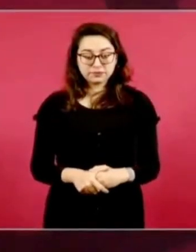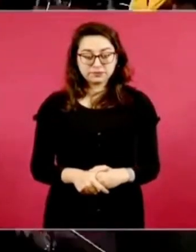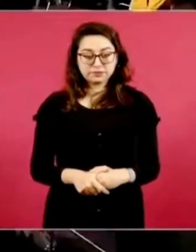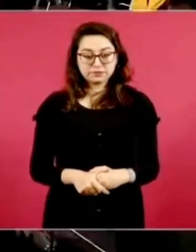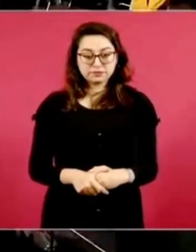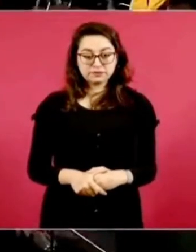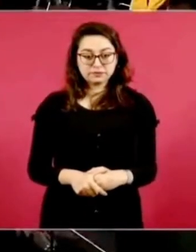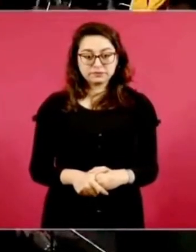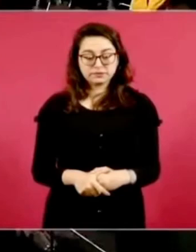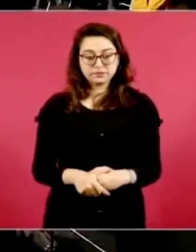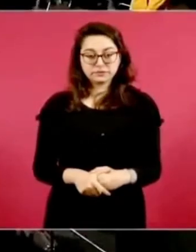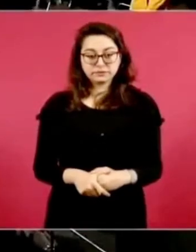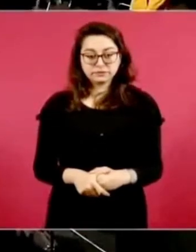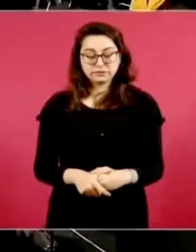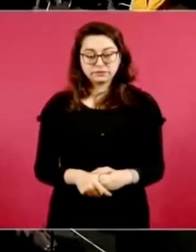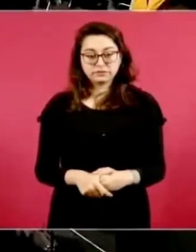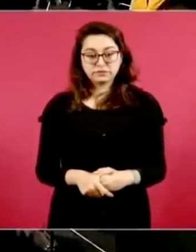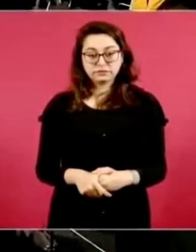En